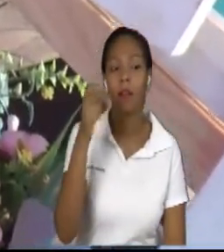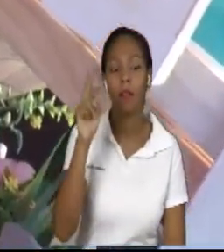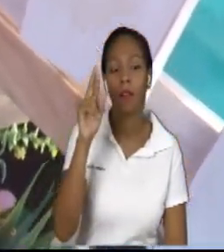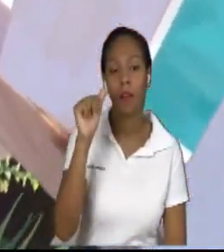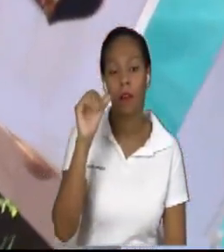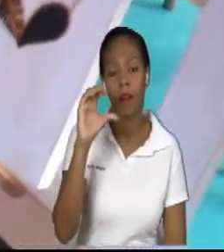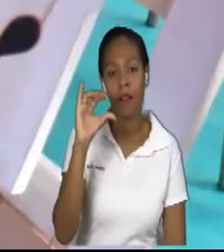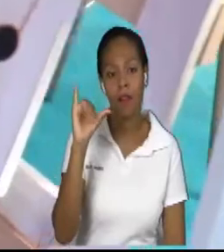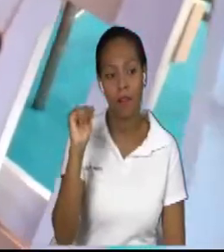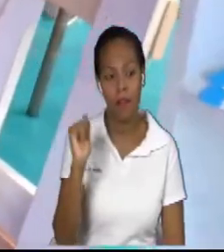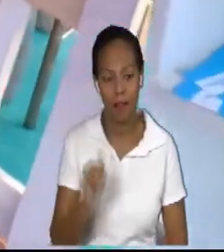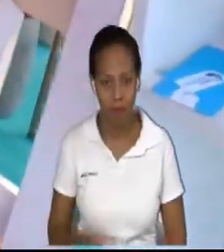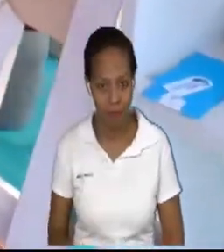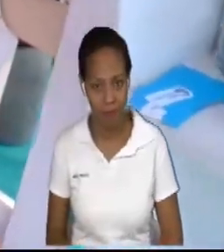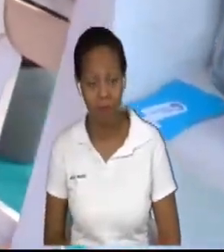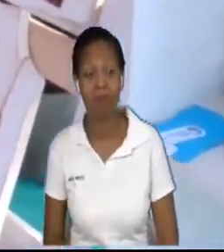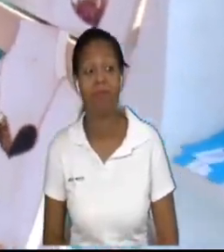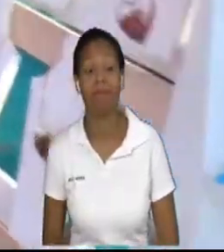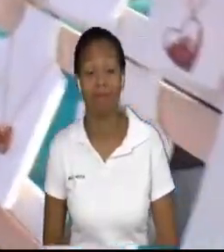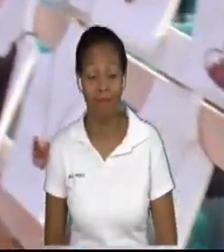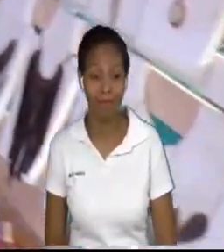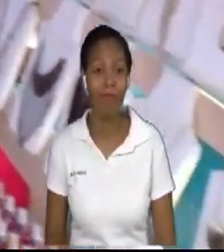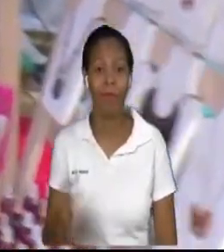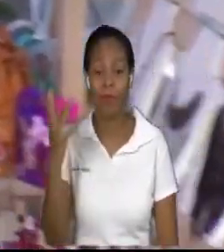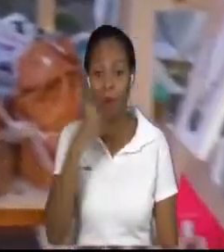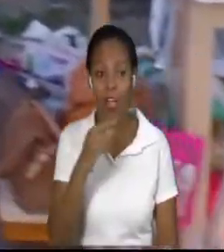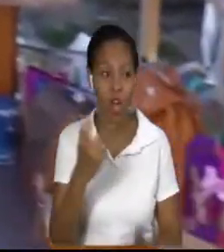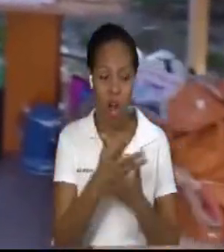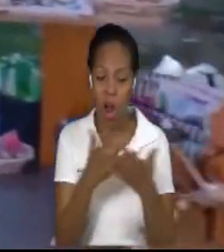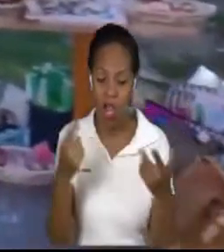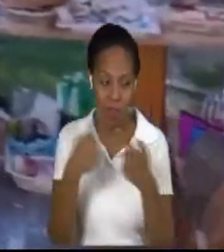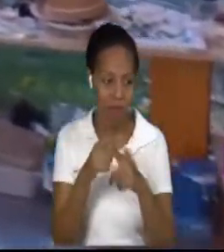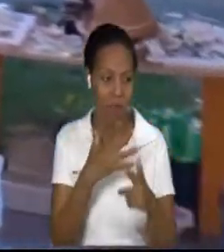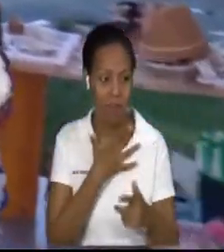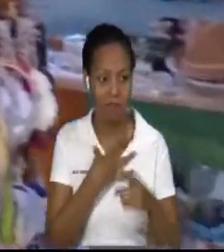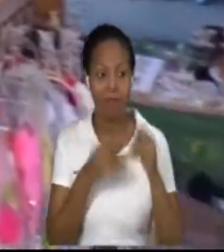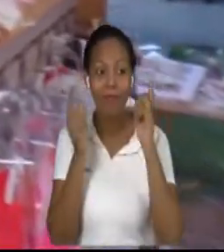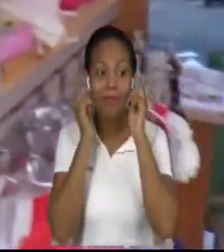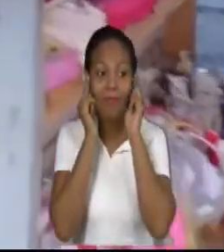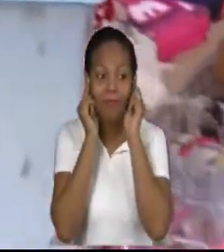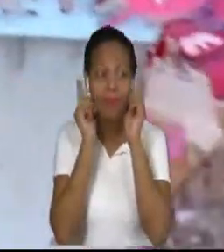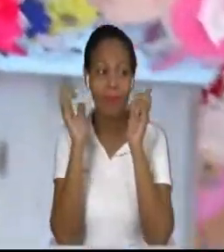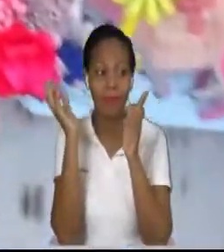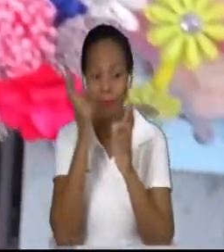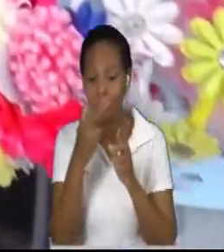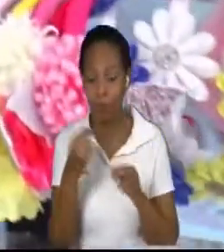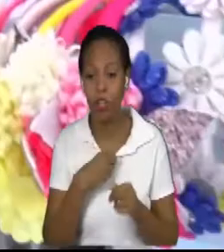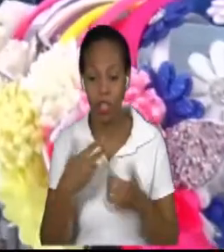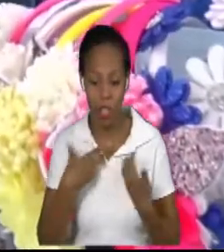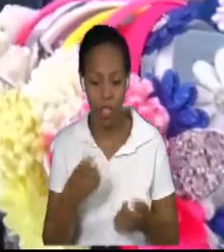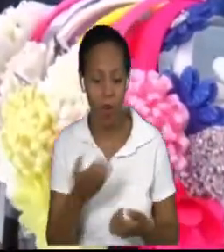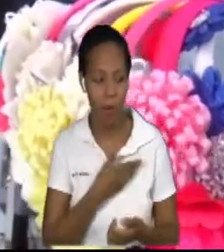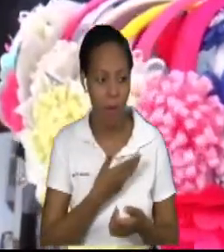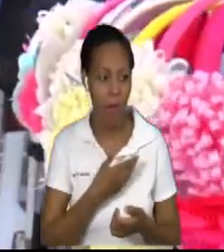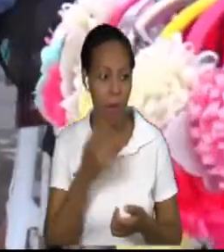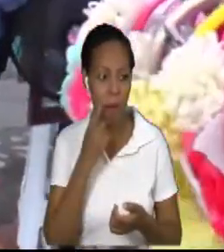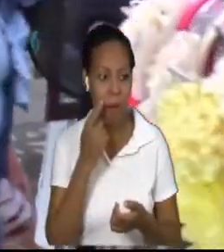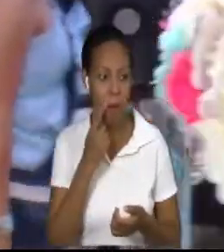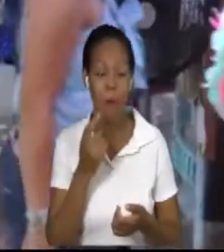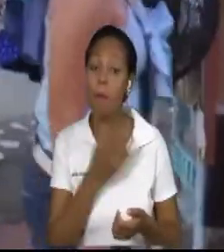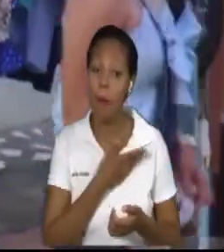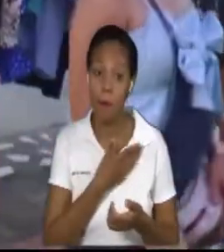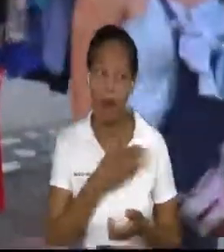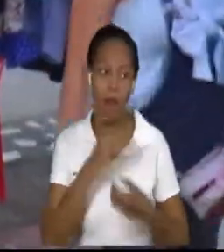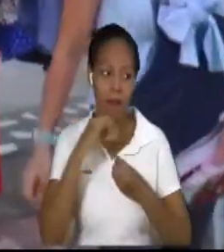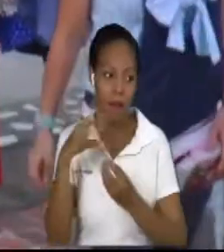productos, infinidad de accesorios, todo lo que nosotros queremos regalarle a nuestras mamitas. Entonces, en Altagracia